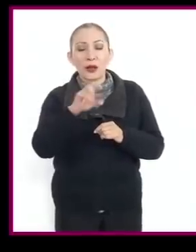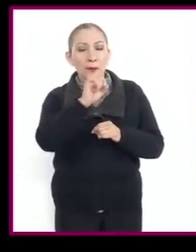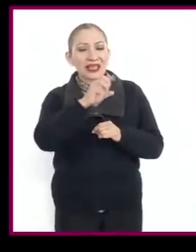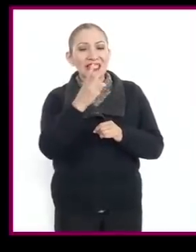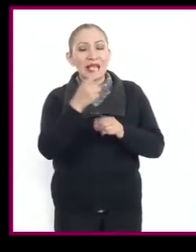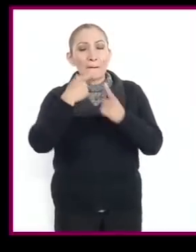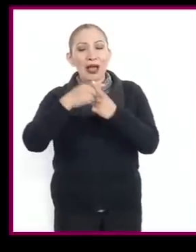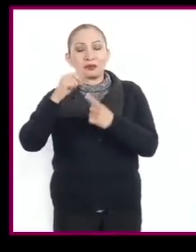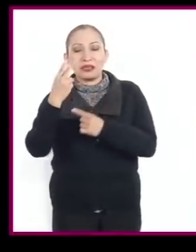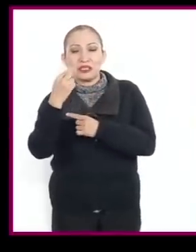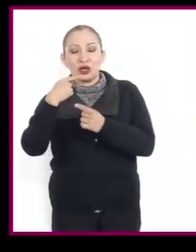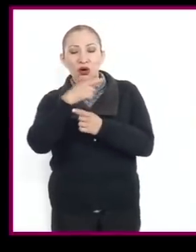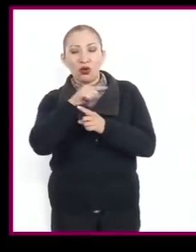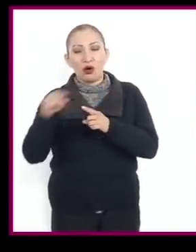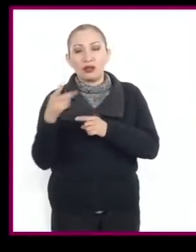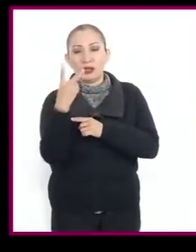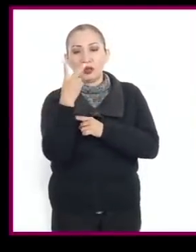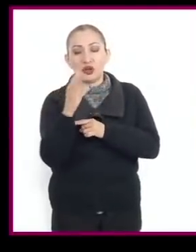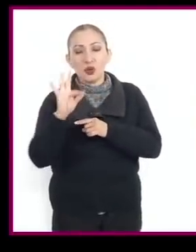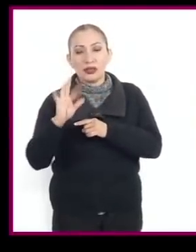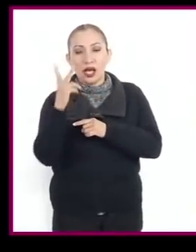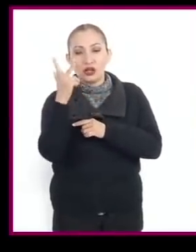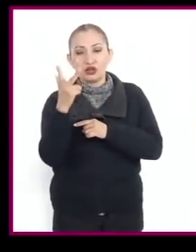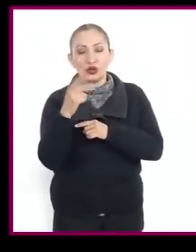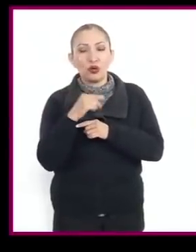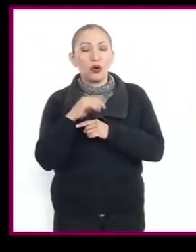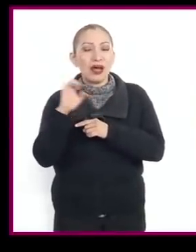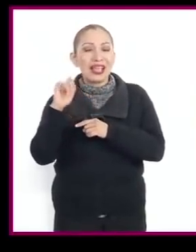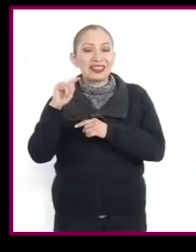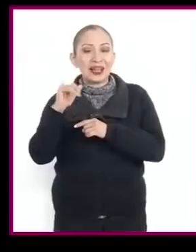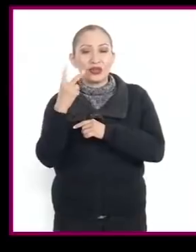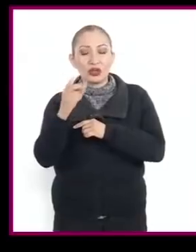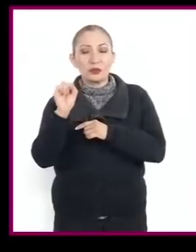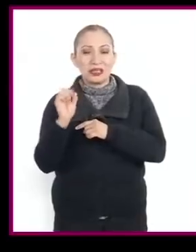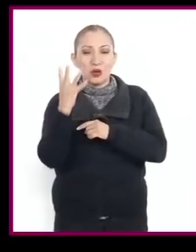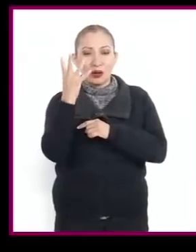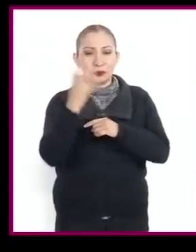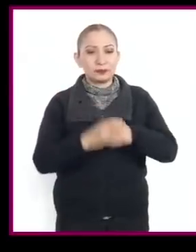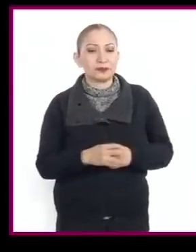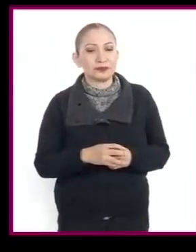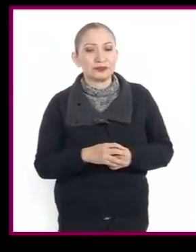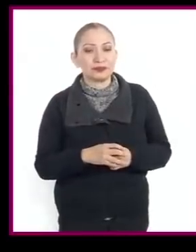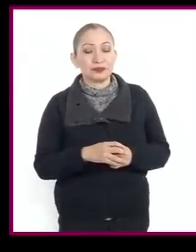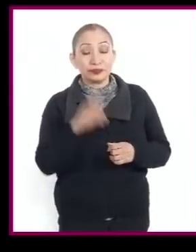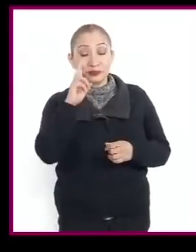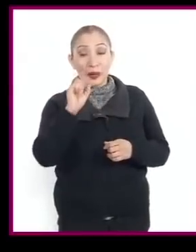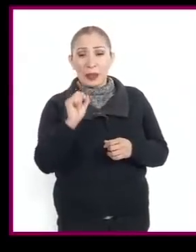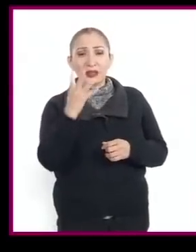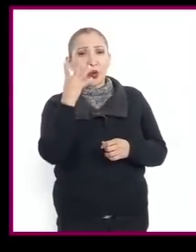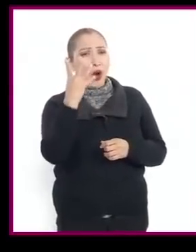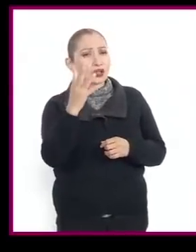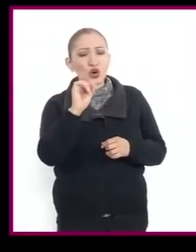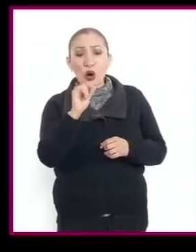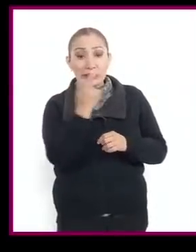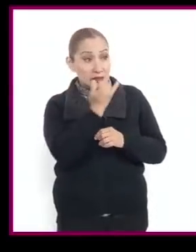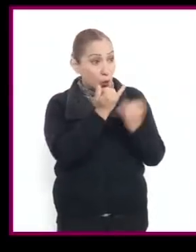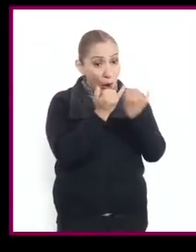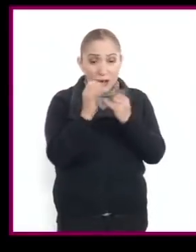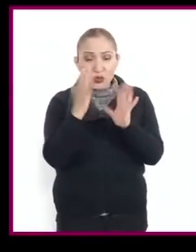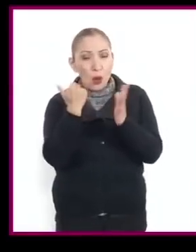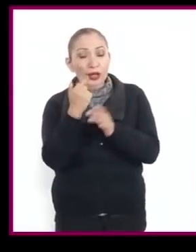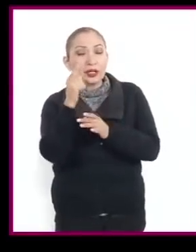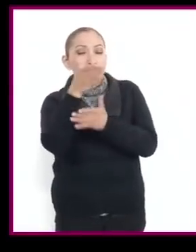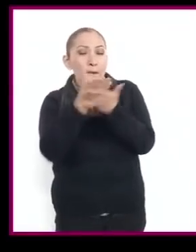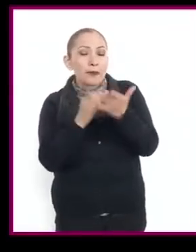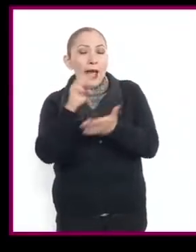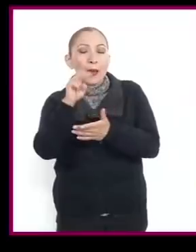23 más 25 entre 2 es 48 entre 2, que es 24. Y aunque 24 no es ninguno de estos números, la